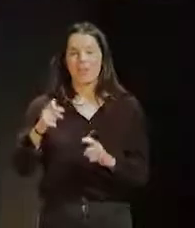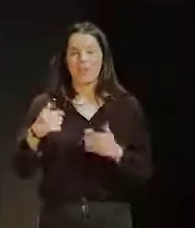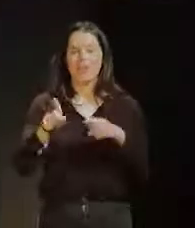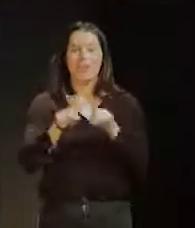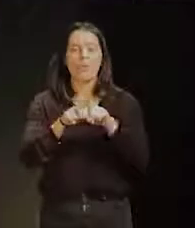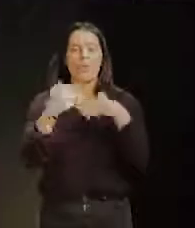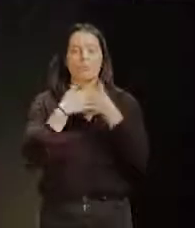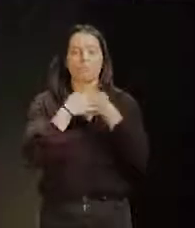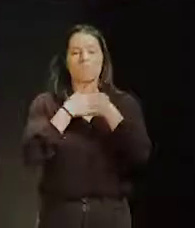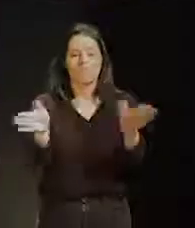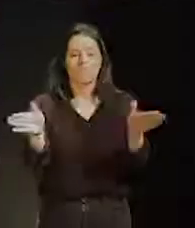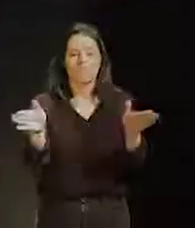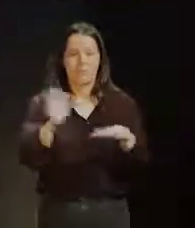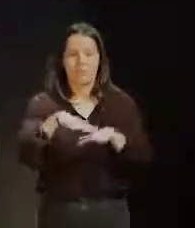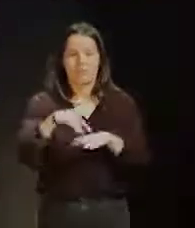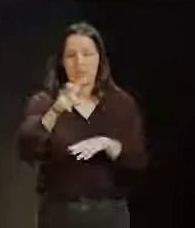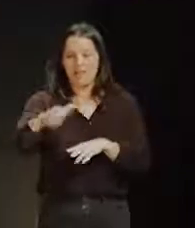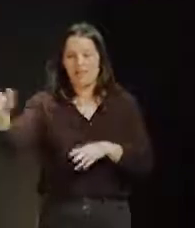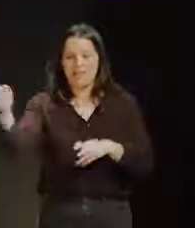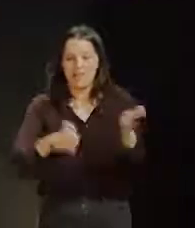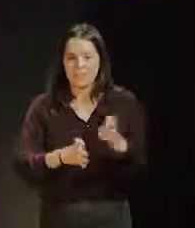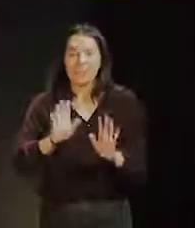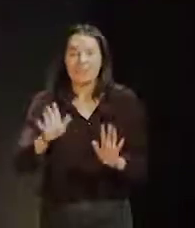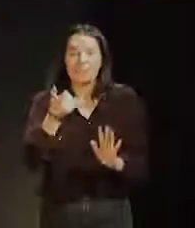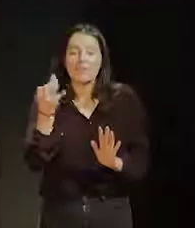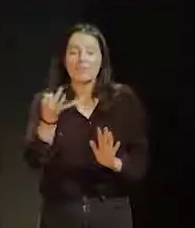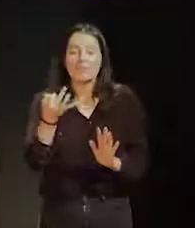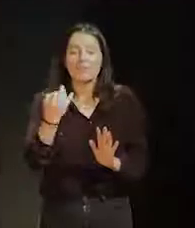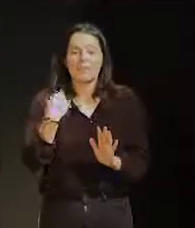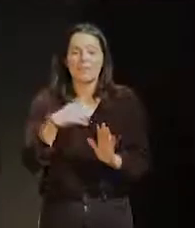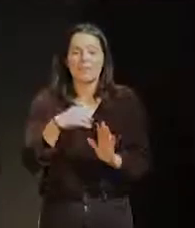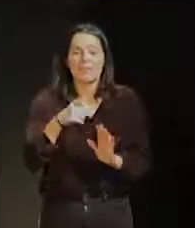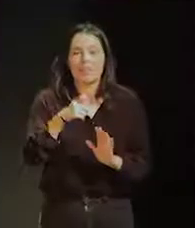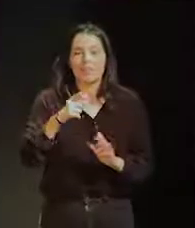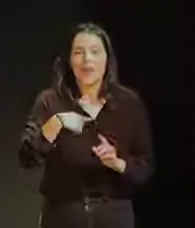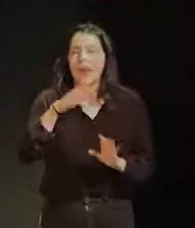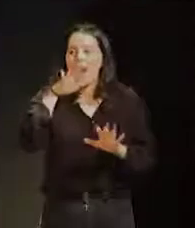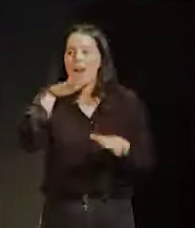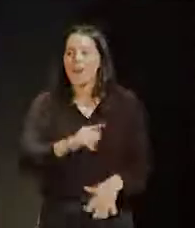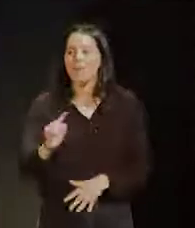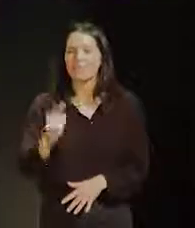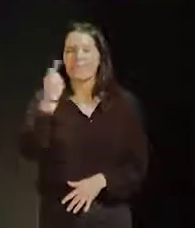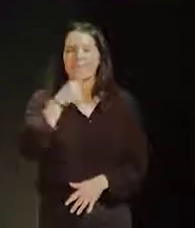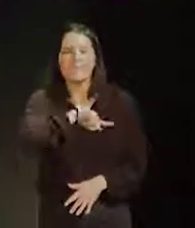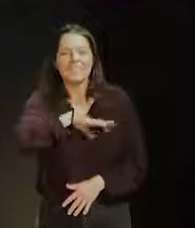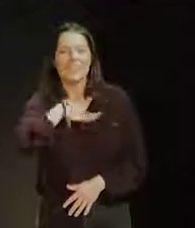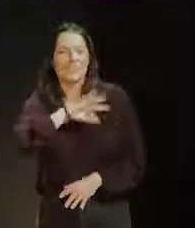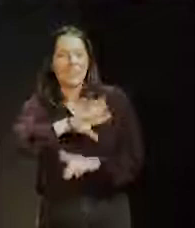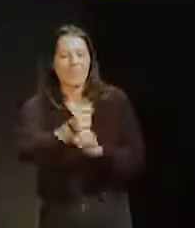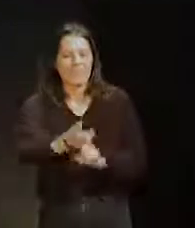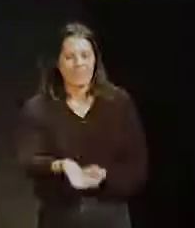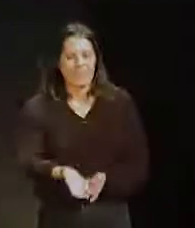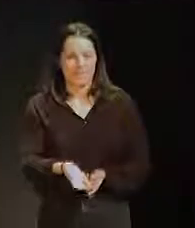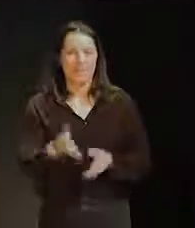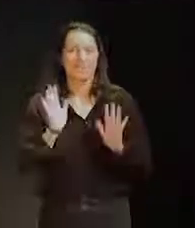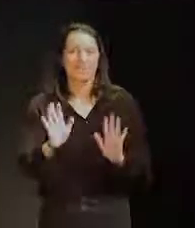puertas. Pero es como que la gente, por la primera vez, siente que puede hacerlo. Y necesita muchísimo